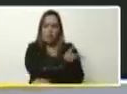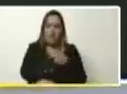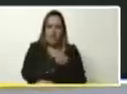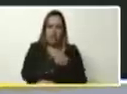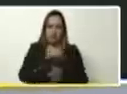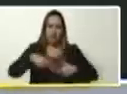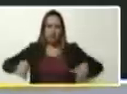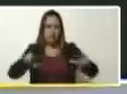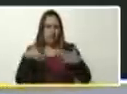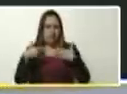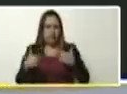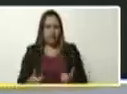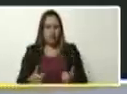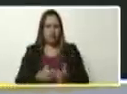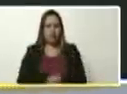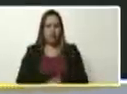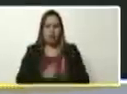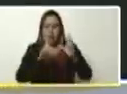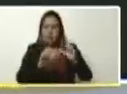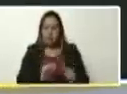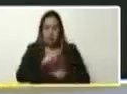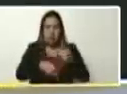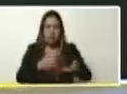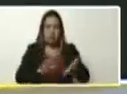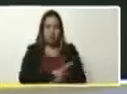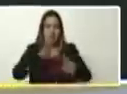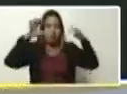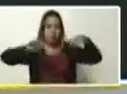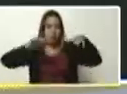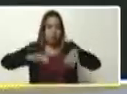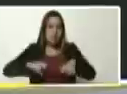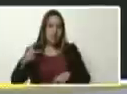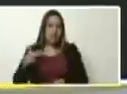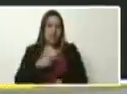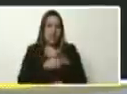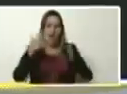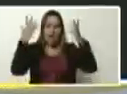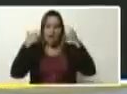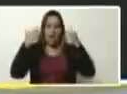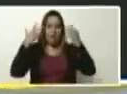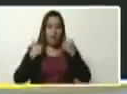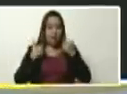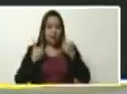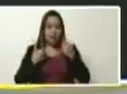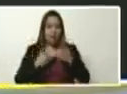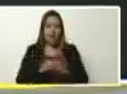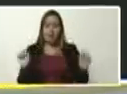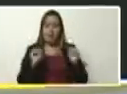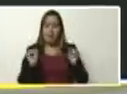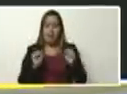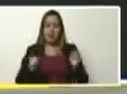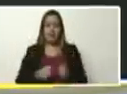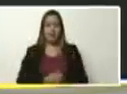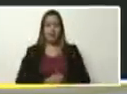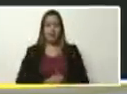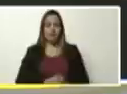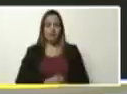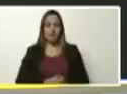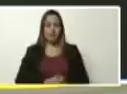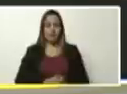en mitigar los daños de las lluvias en Tejería, en el Castaño, etcétera, etcétera, en Mérida.